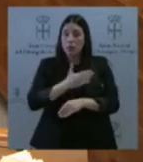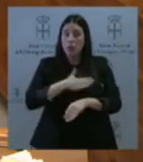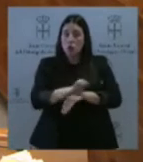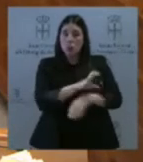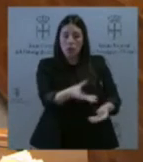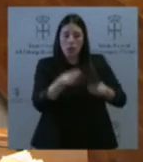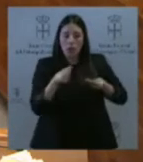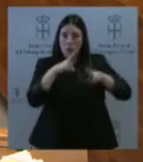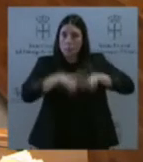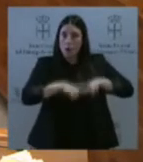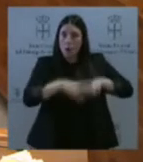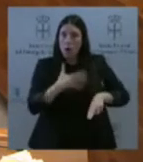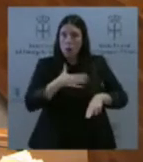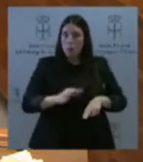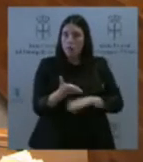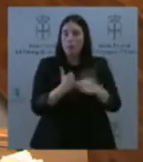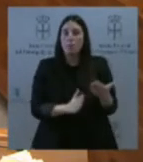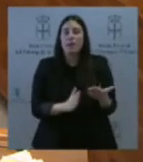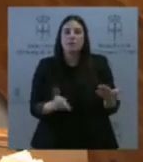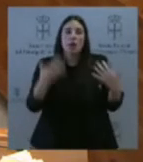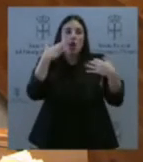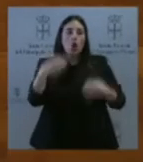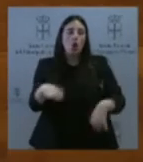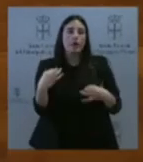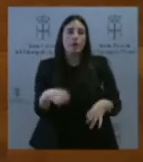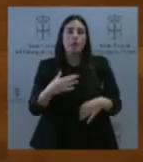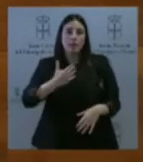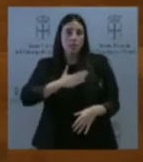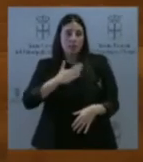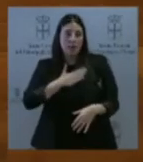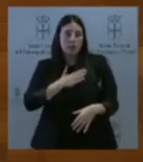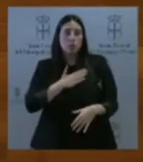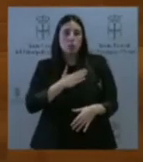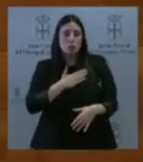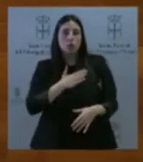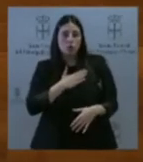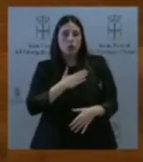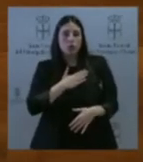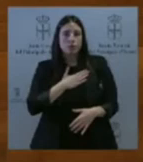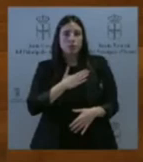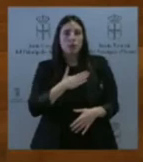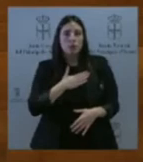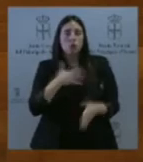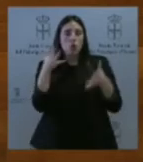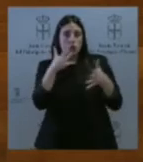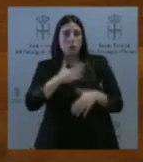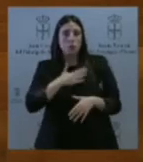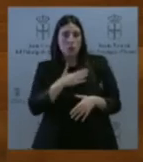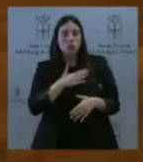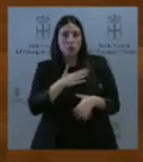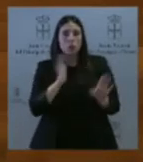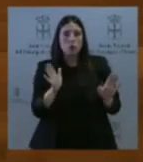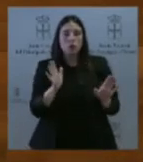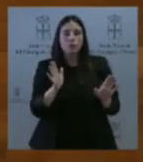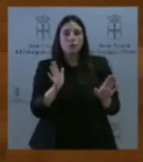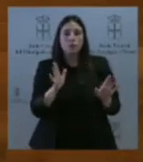del patrimonio, desde el Consejo de Patrimonios, desde el Consejo Permanente de Patrimonio y desde el Pleno